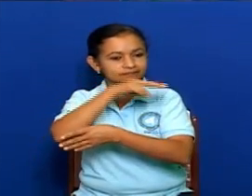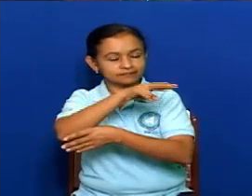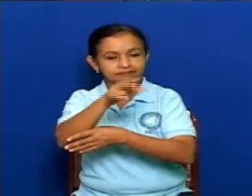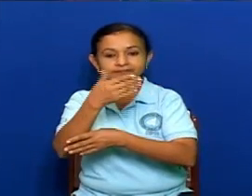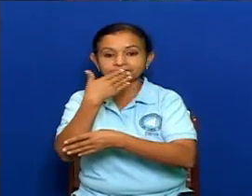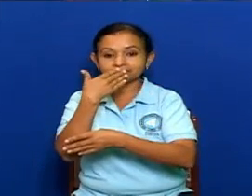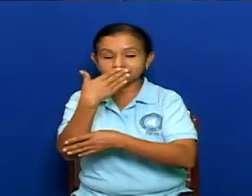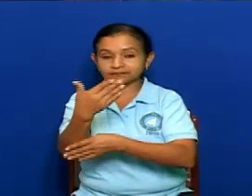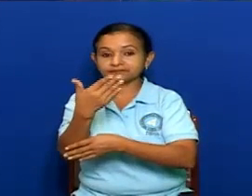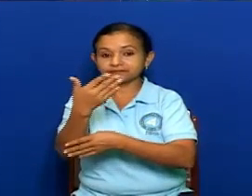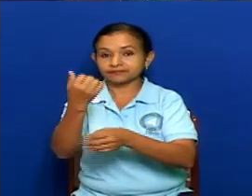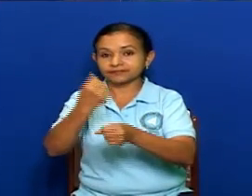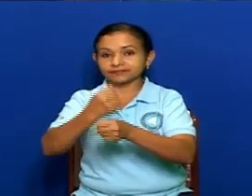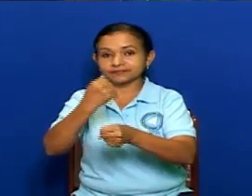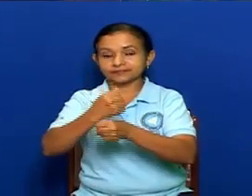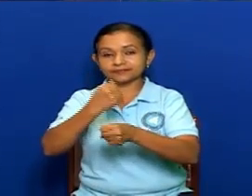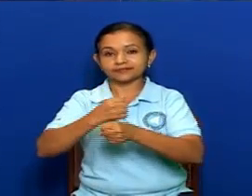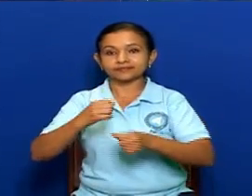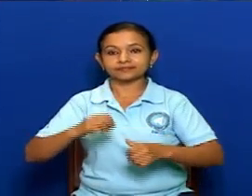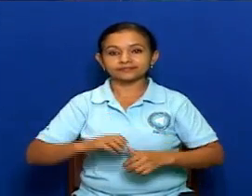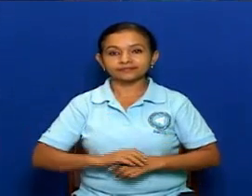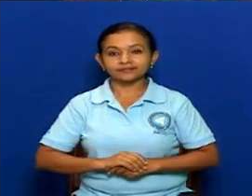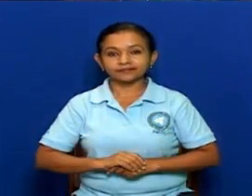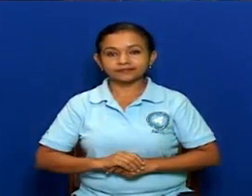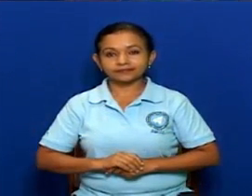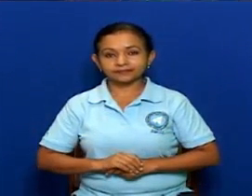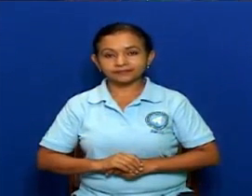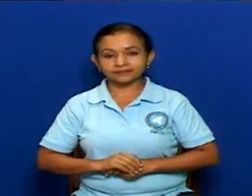resultados muy favorables. Bueno.